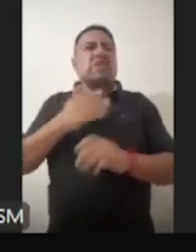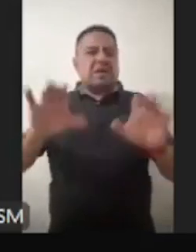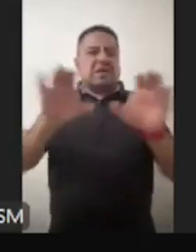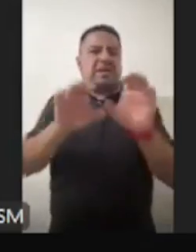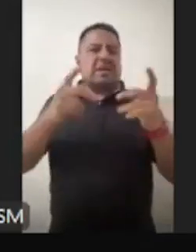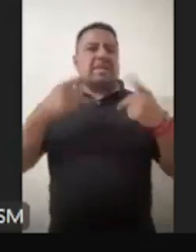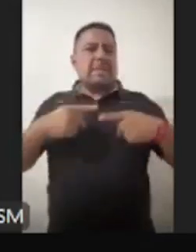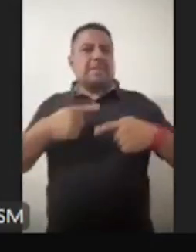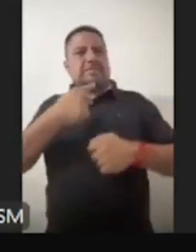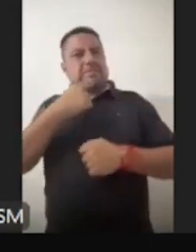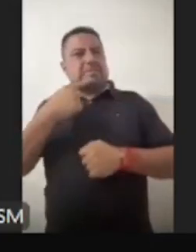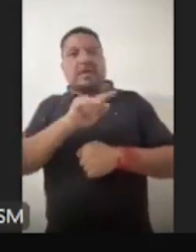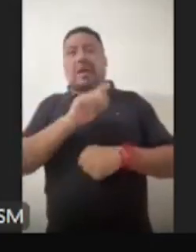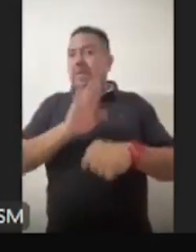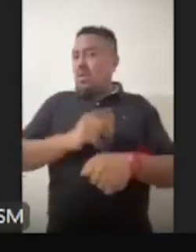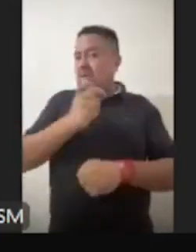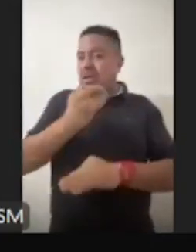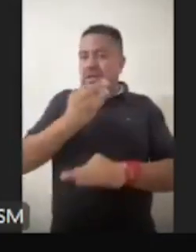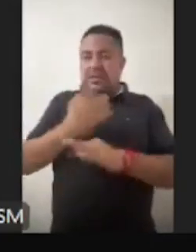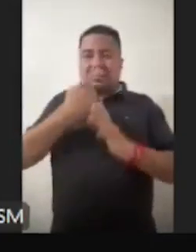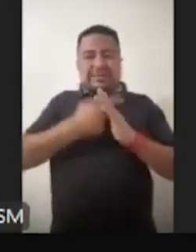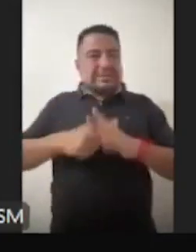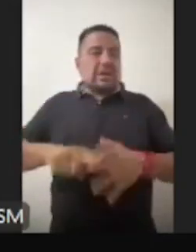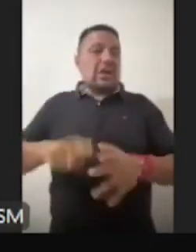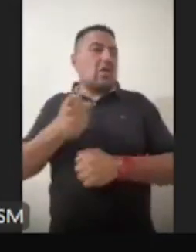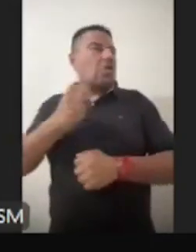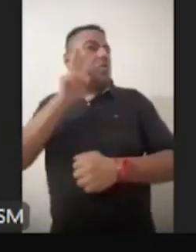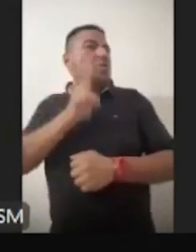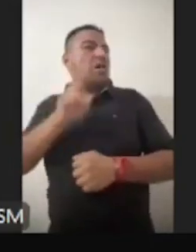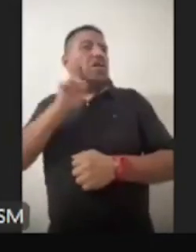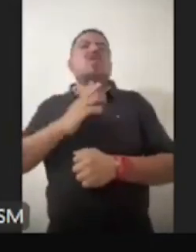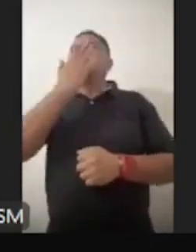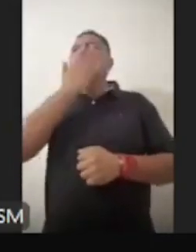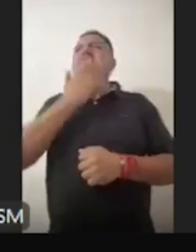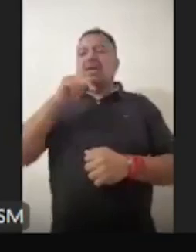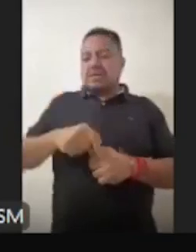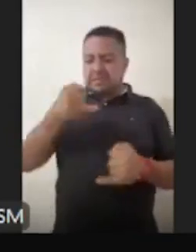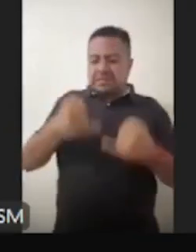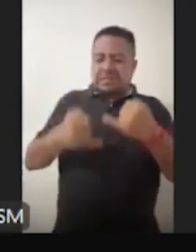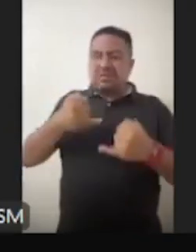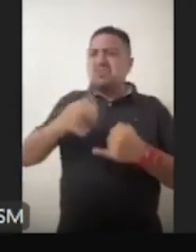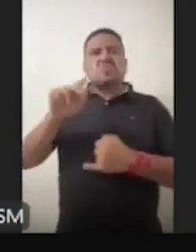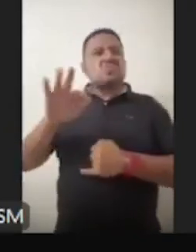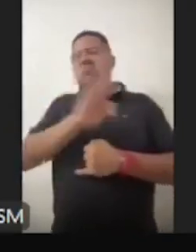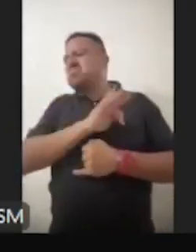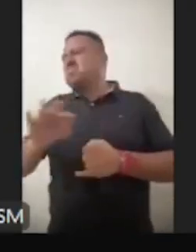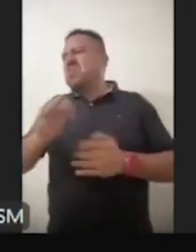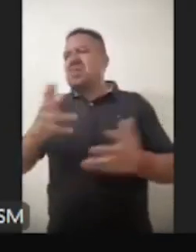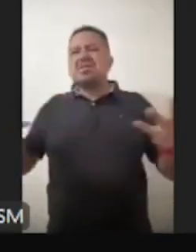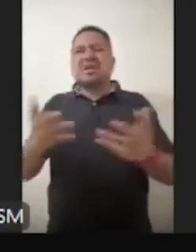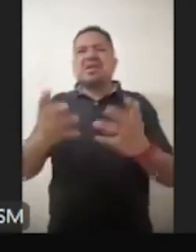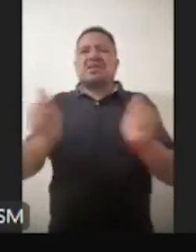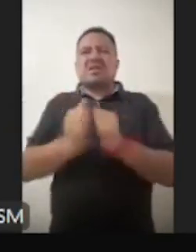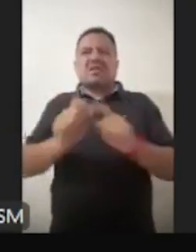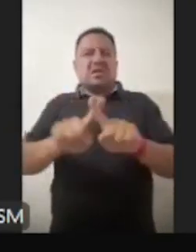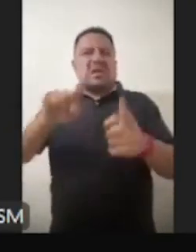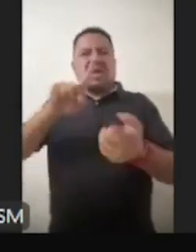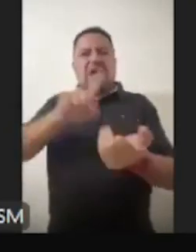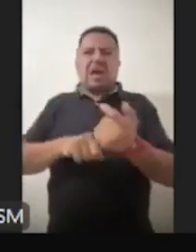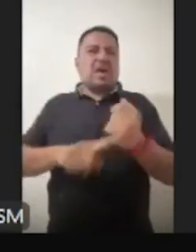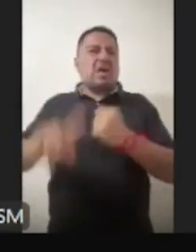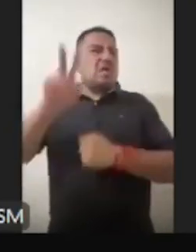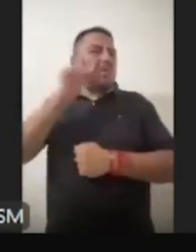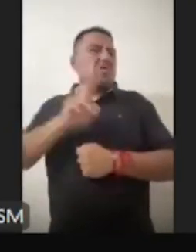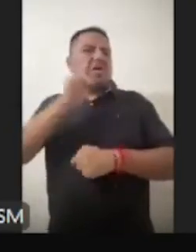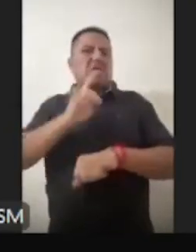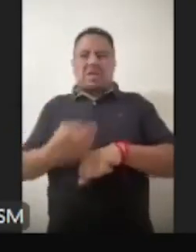denunciante. Por lo que a partir de esa prueba no perfeccionada, este tribunal electoral no puede realizar la inferencia lógica de la prueba circunstancial